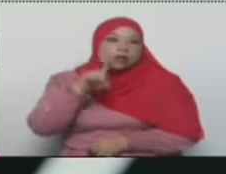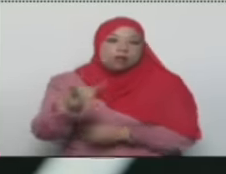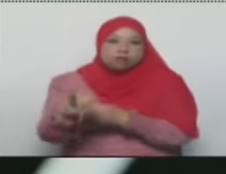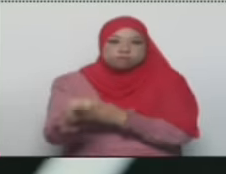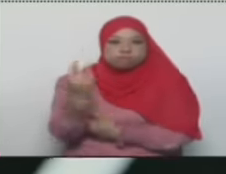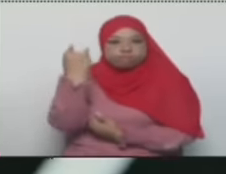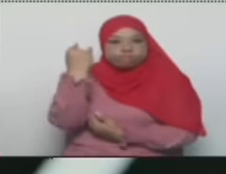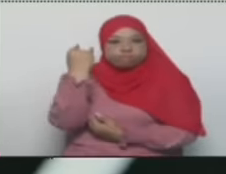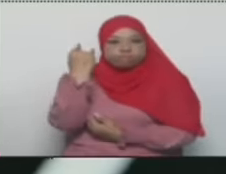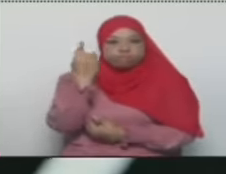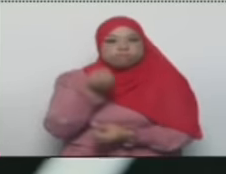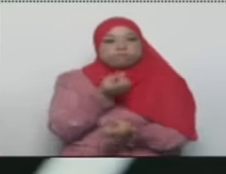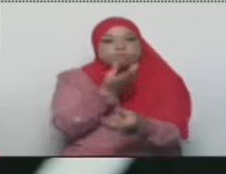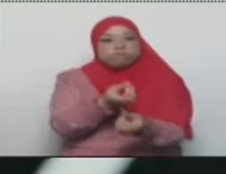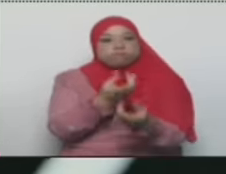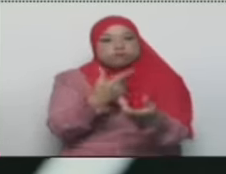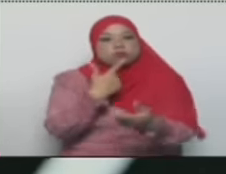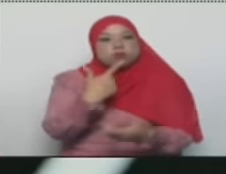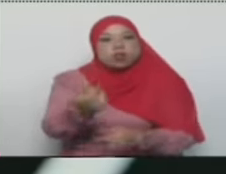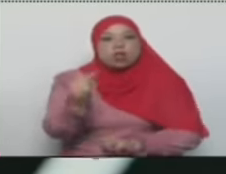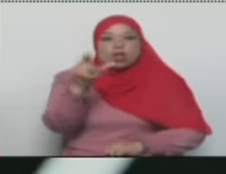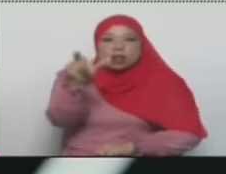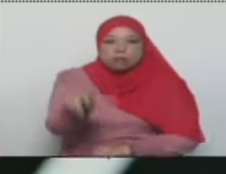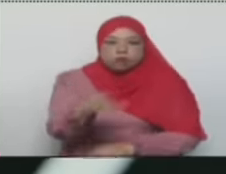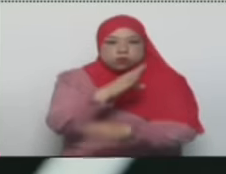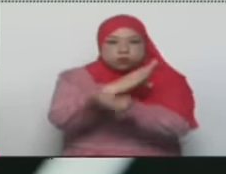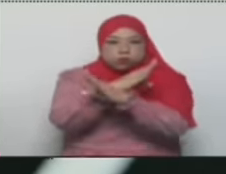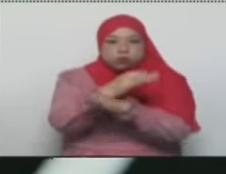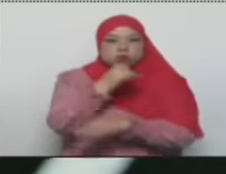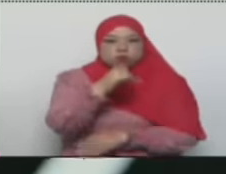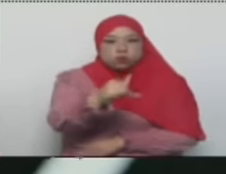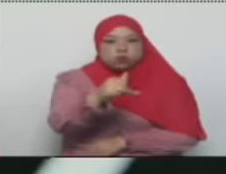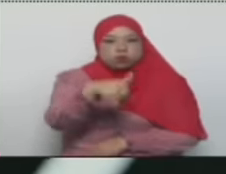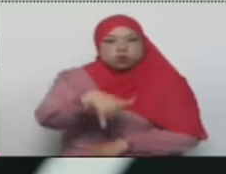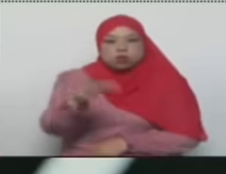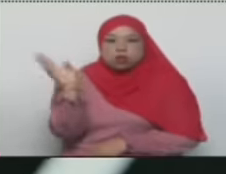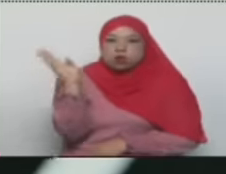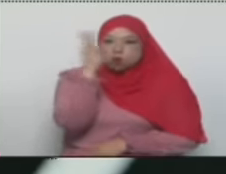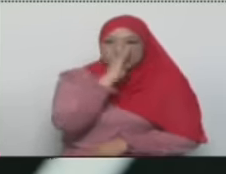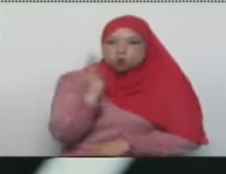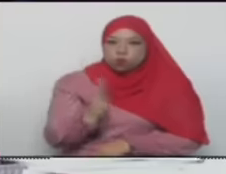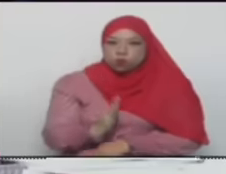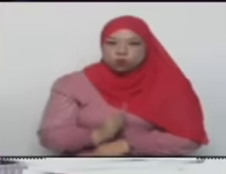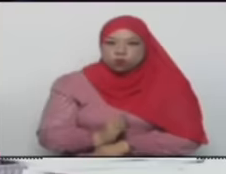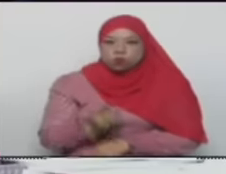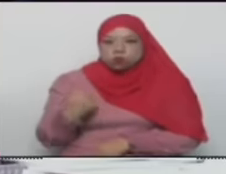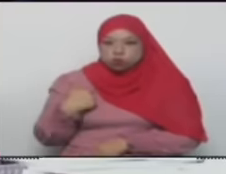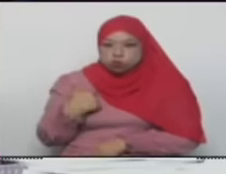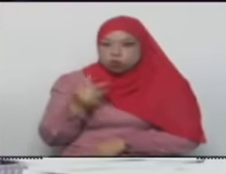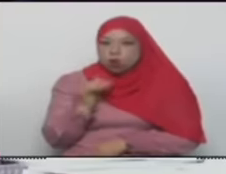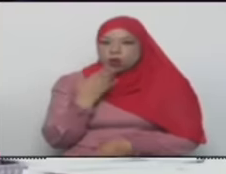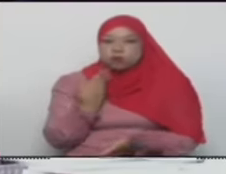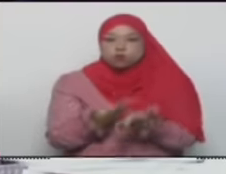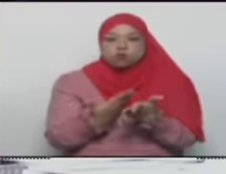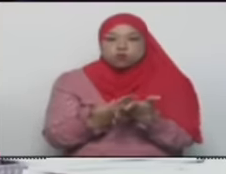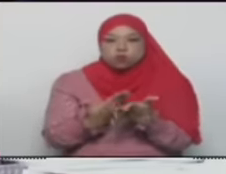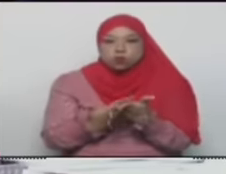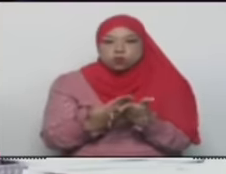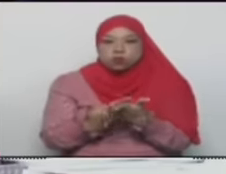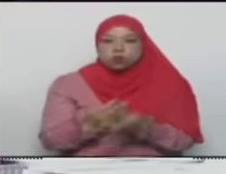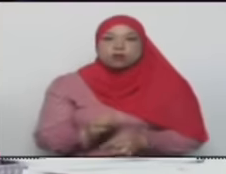rechazó estas afirmaciones. Yo tengo un informe que me mandaron de Brasil, mira, aquí lo tengo.